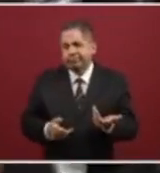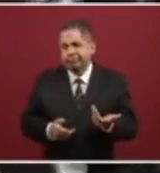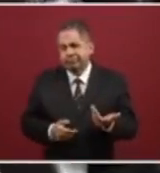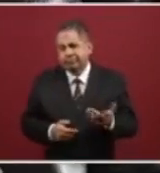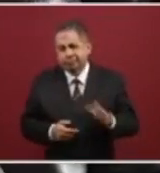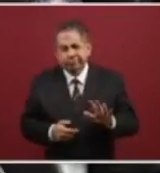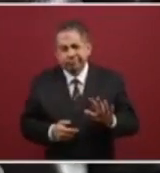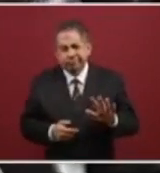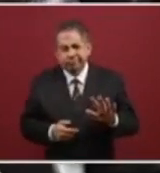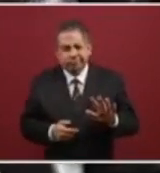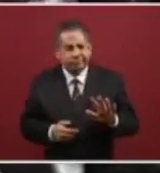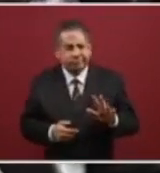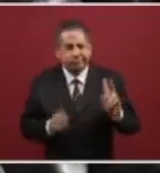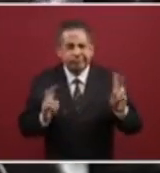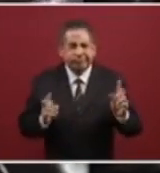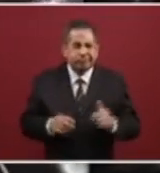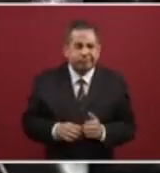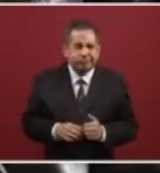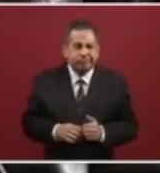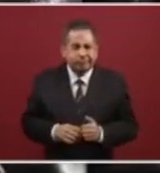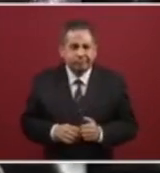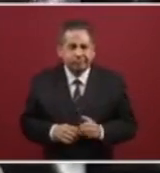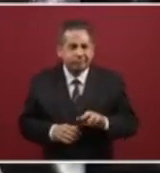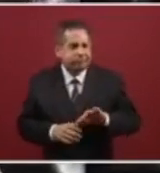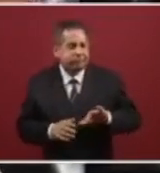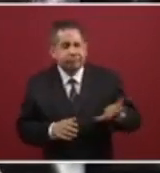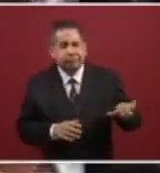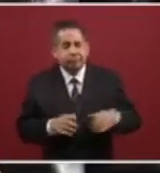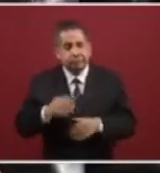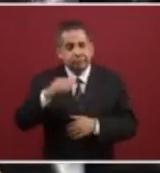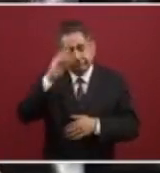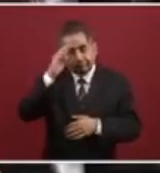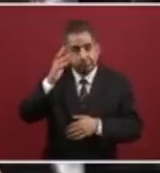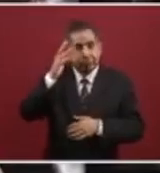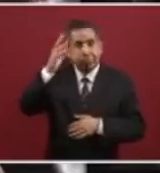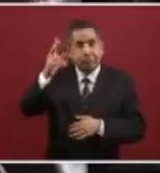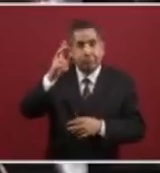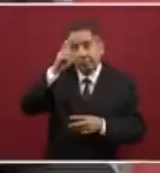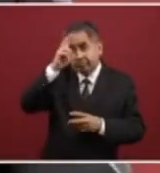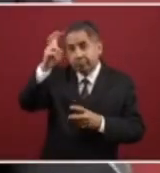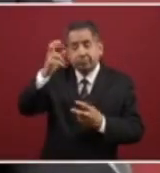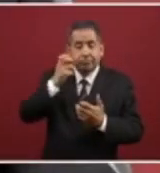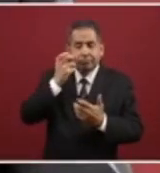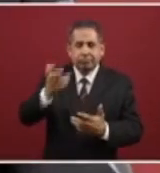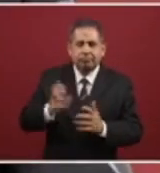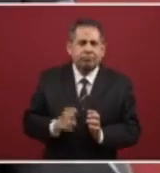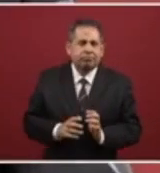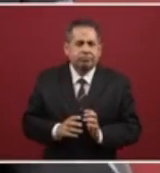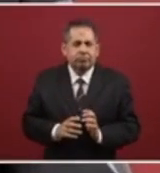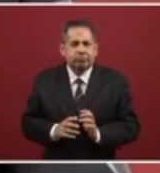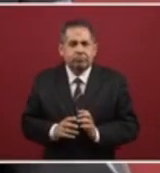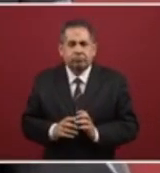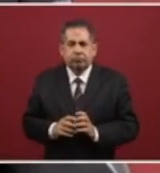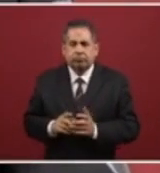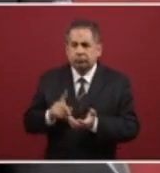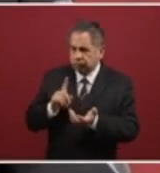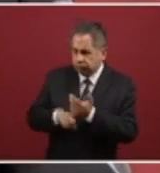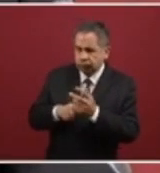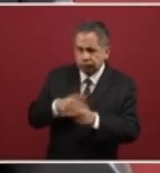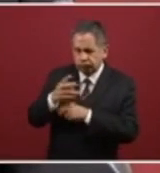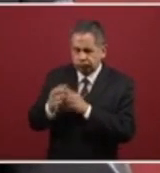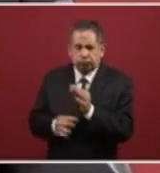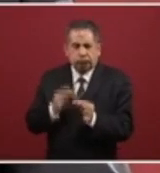del tema de aspiraciones o suspiraciones, pueda llegar a buen puerto un